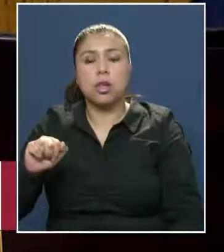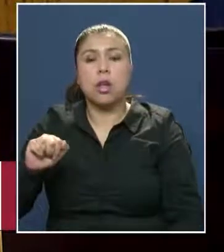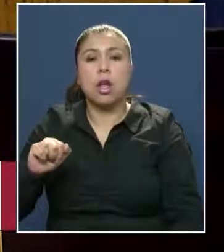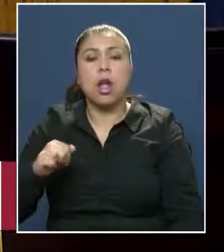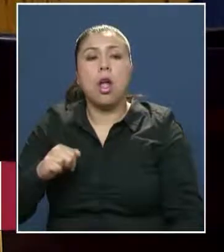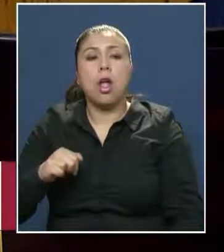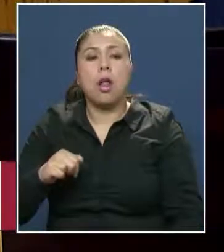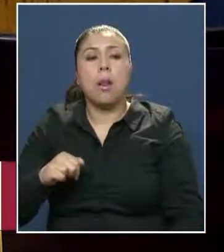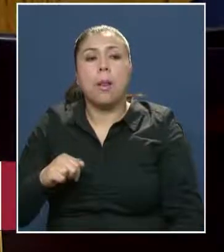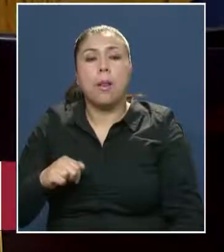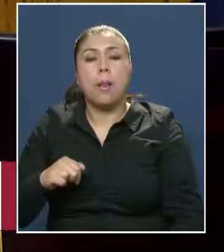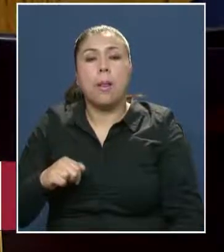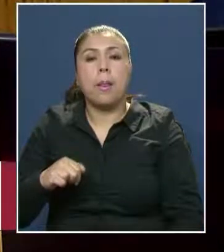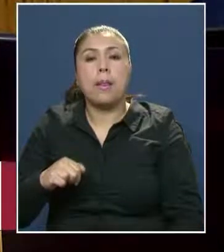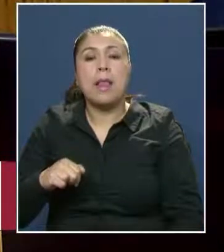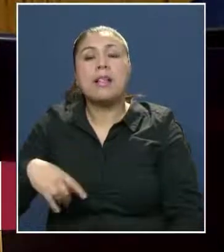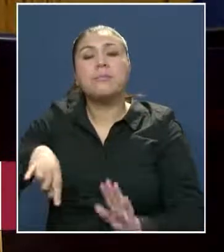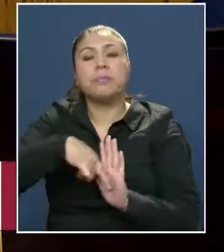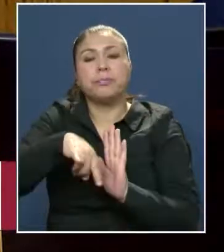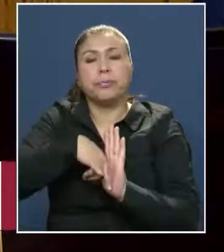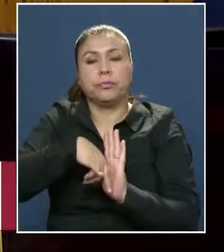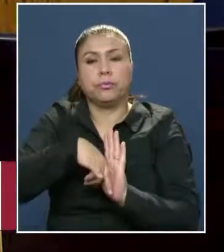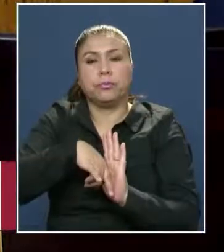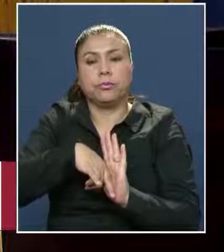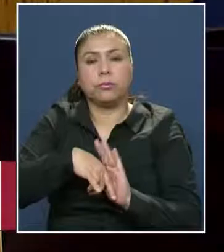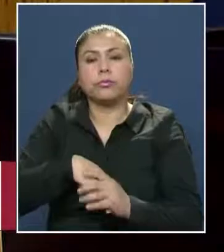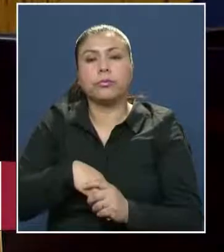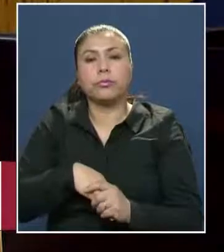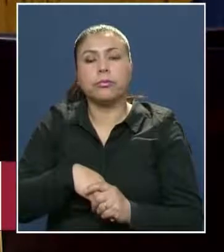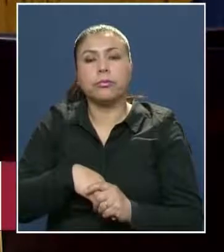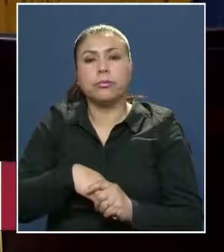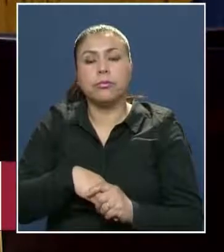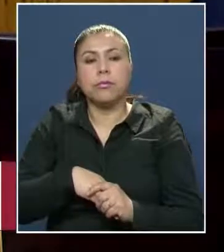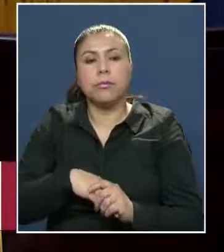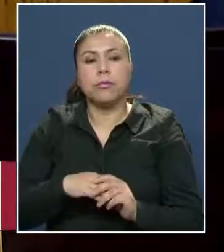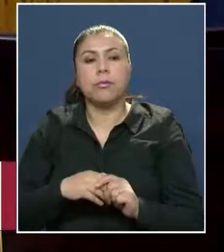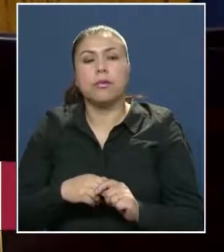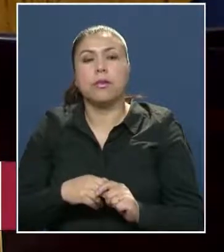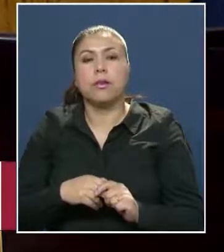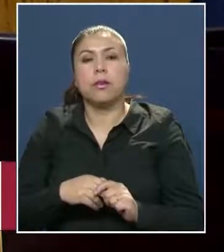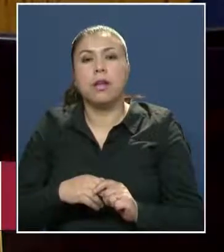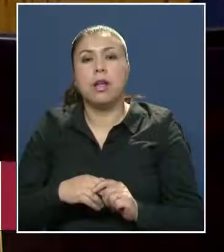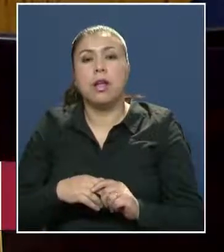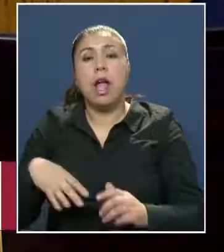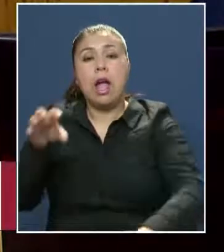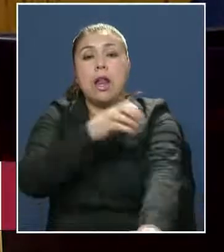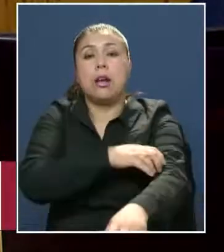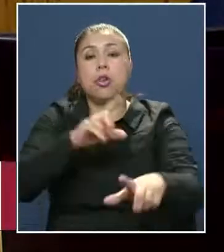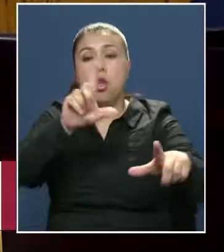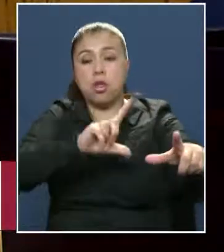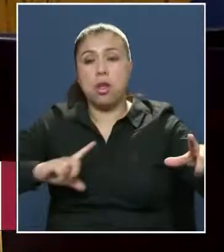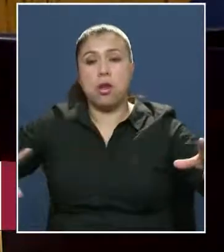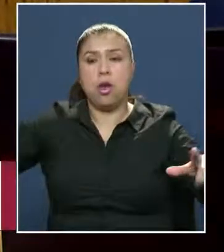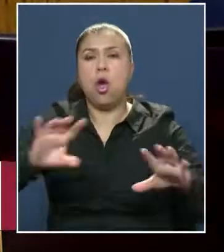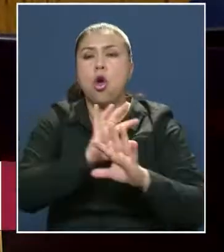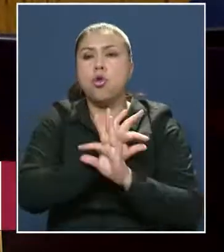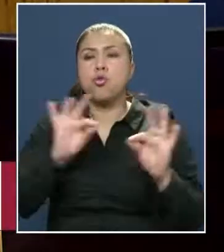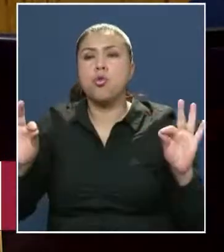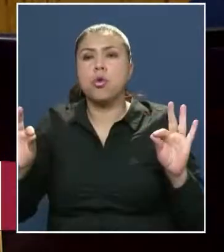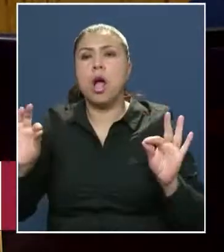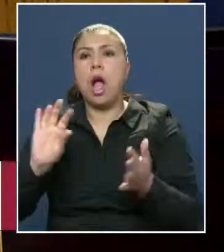abundan en el archipiélago de Chiloé. Por otro lado, en Los Lagos nunca hemos tenido una